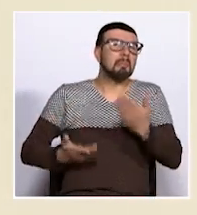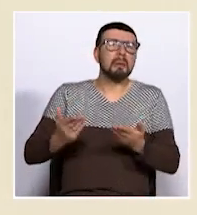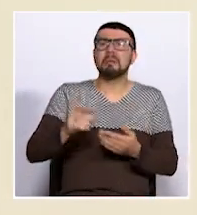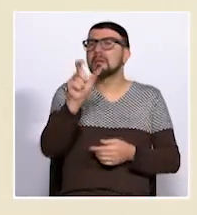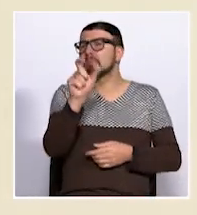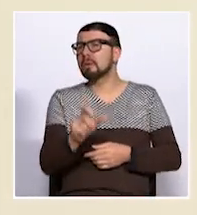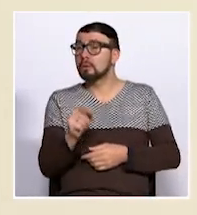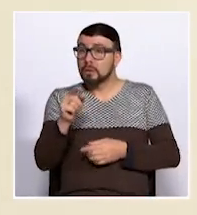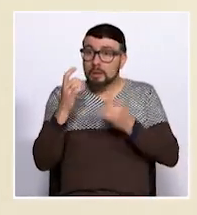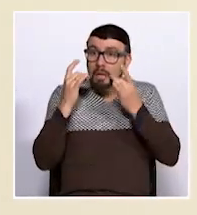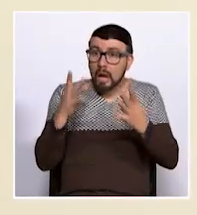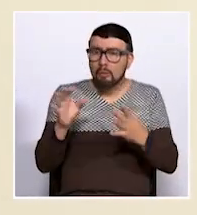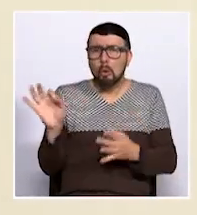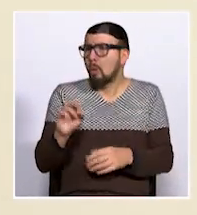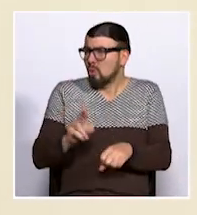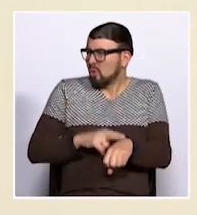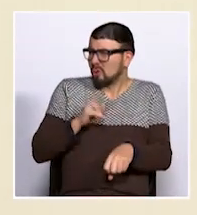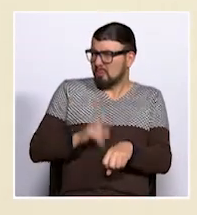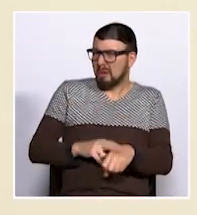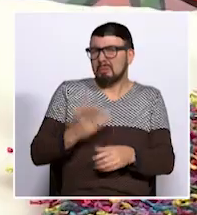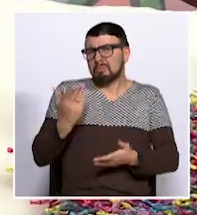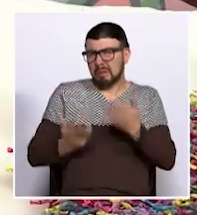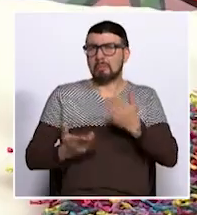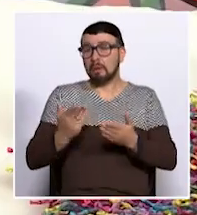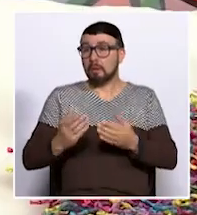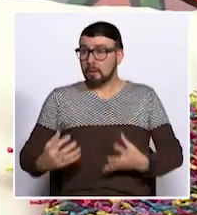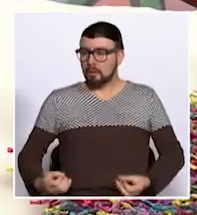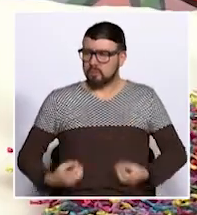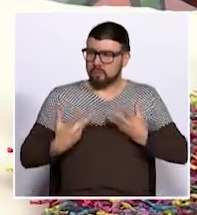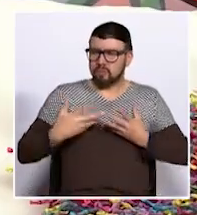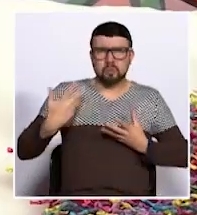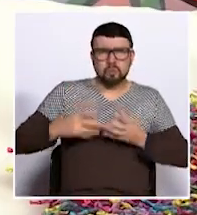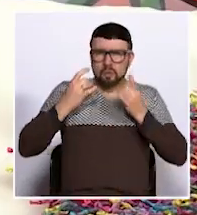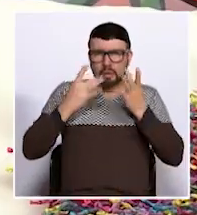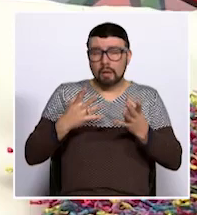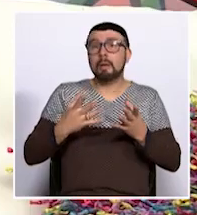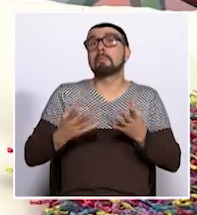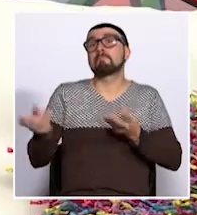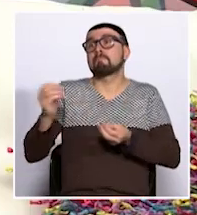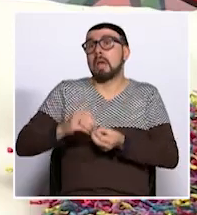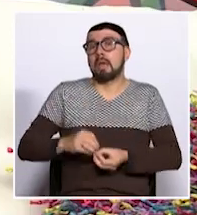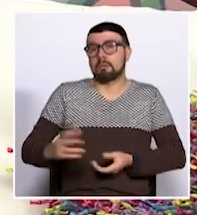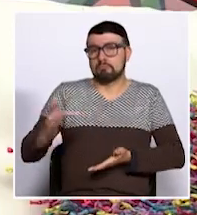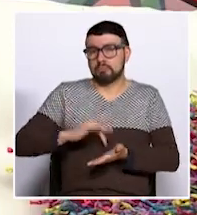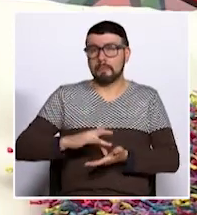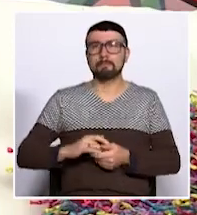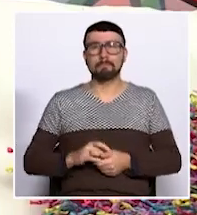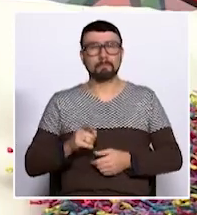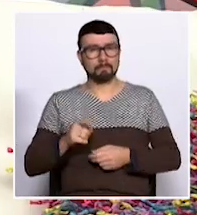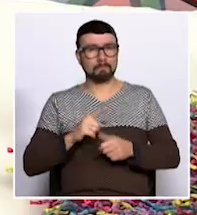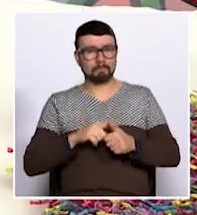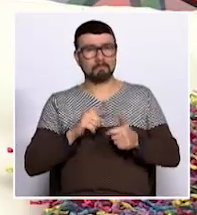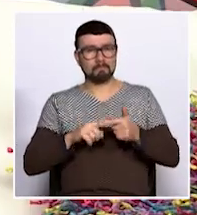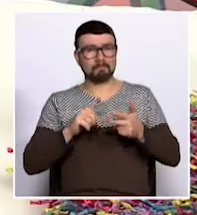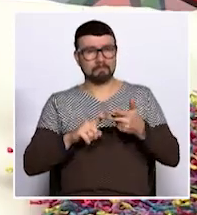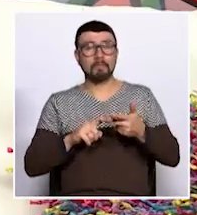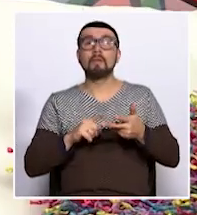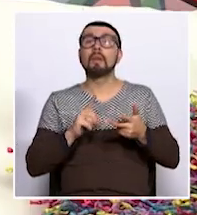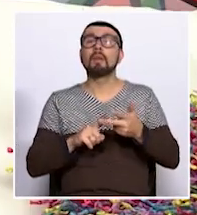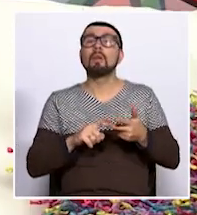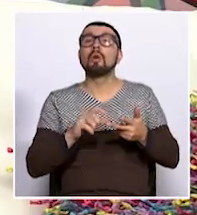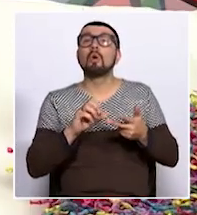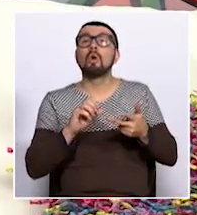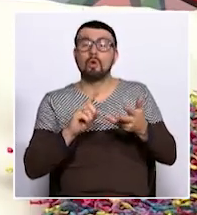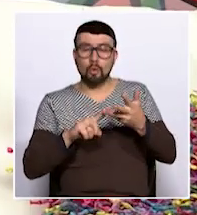la gravedad de cada caso o el estado de la infección? Listo, ese es el ozono vesical. Tenemos el ozono venoso. Entonces,